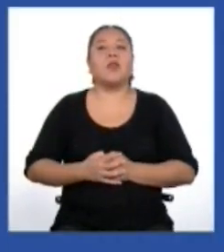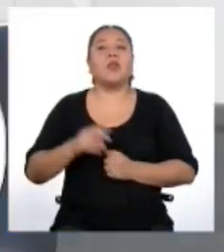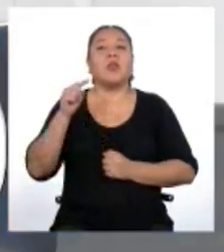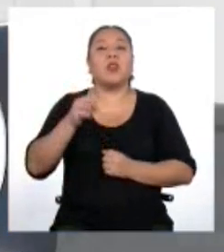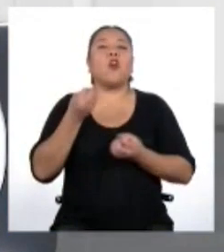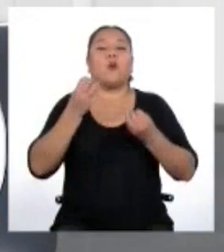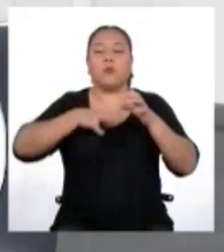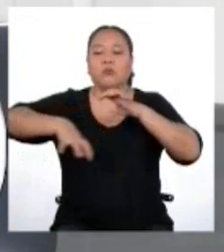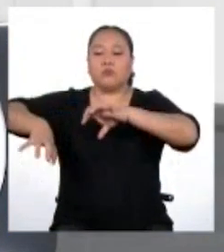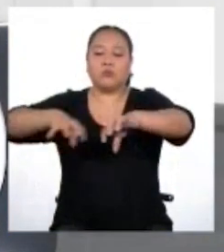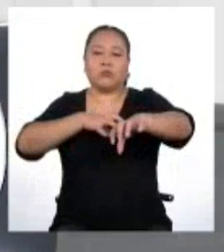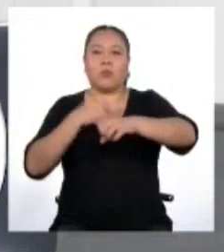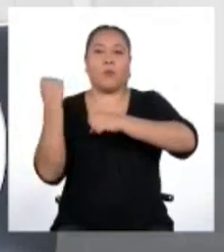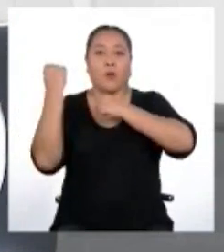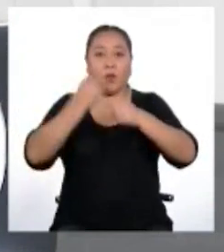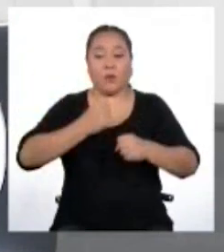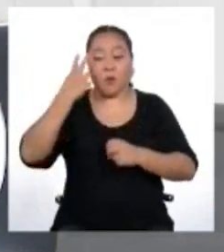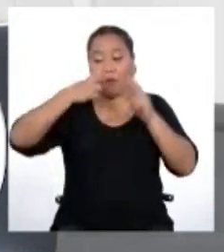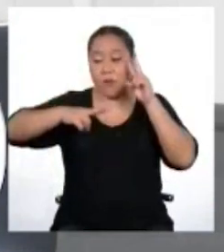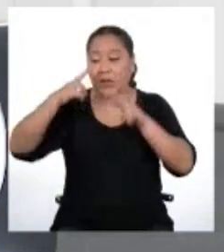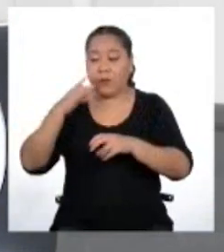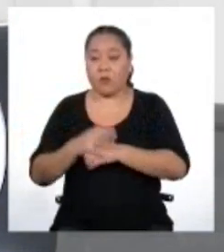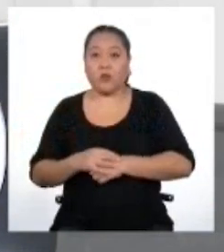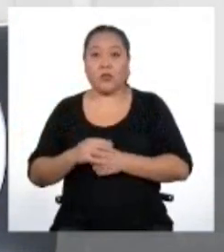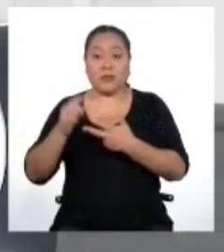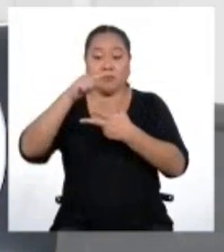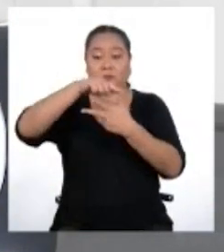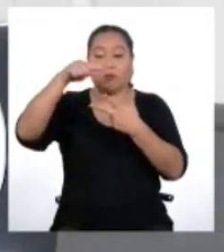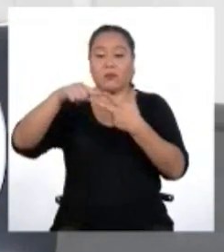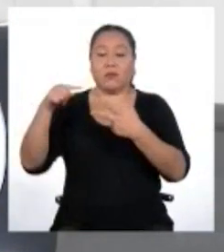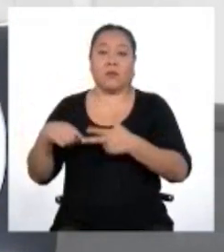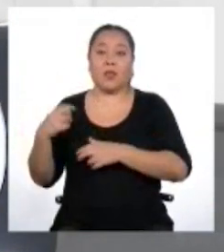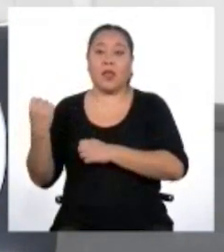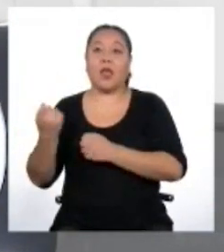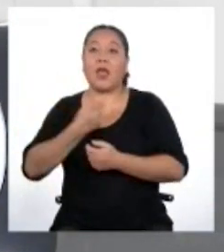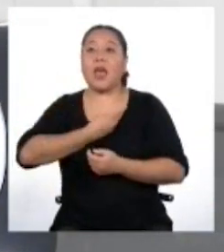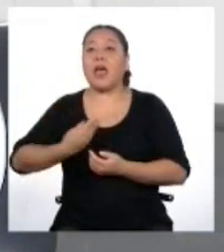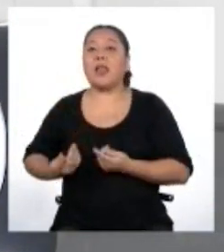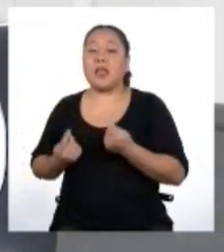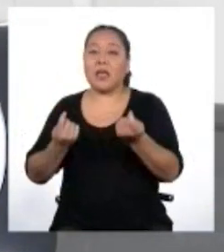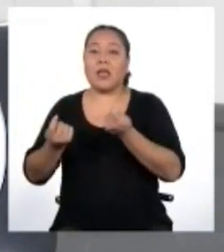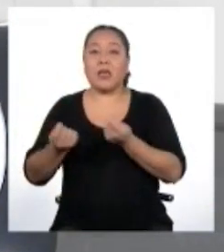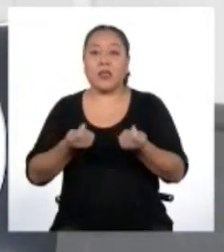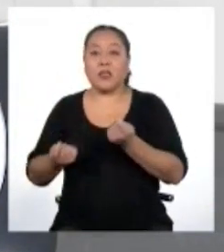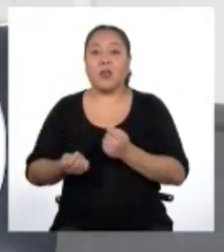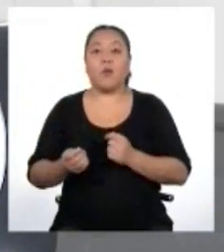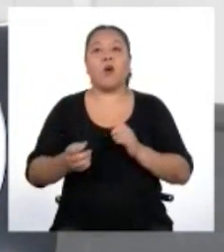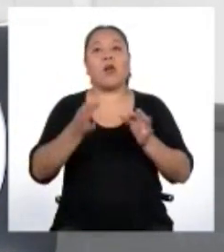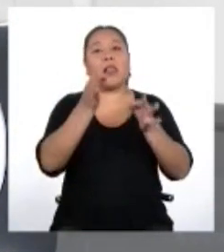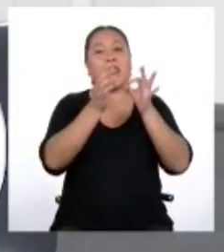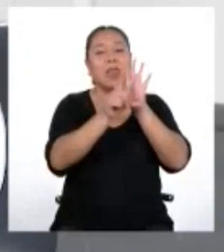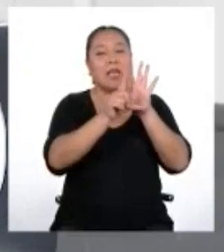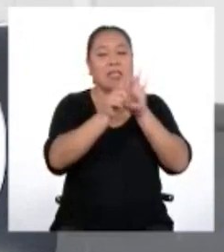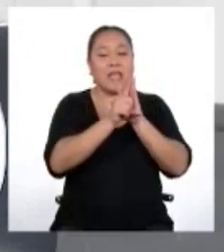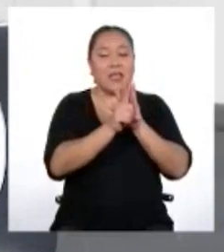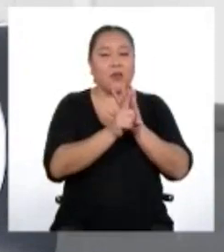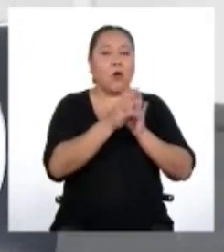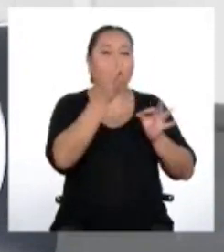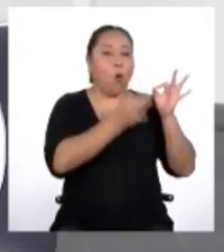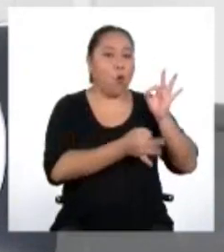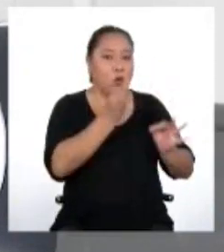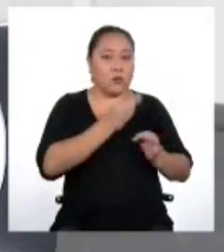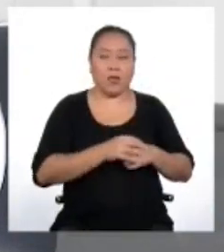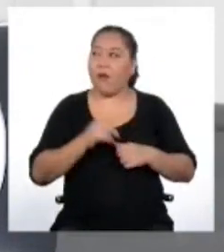Perú. Vimos también que esos poderes se dividen en tres: ejecutivo, legislativo y judicial. Pero falta que nos cuentes sobre